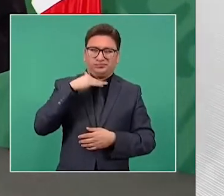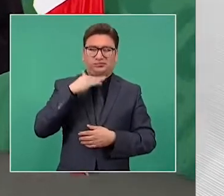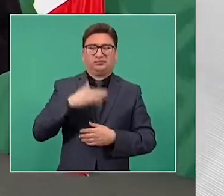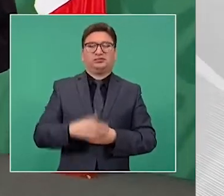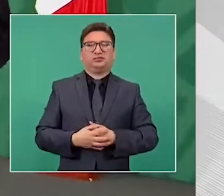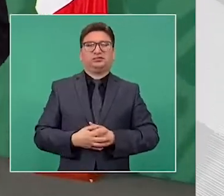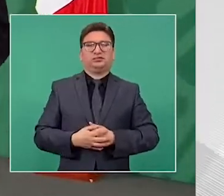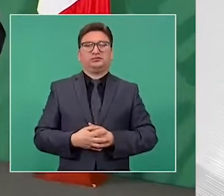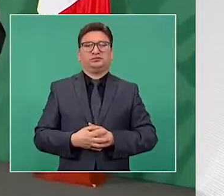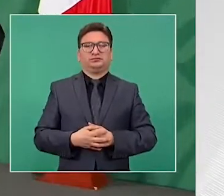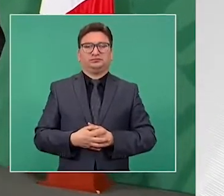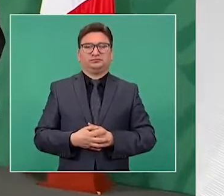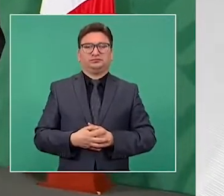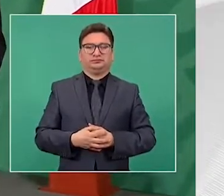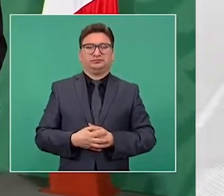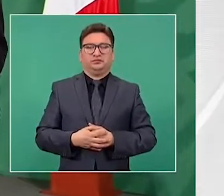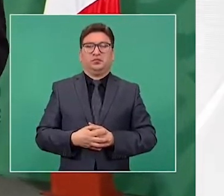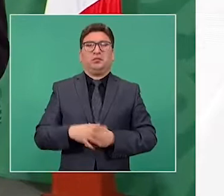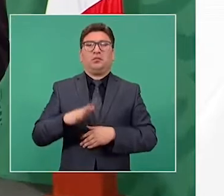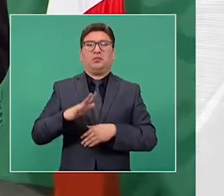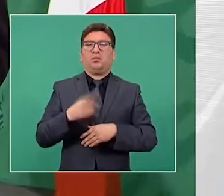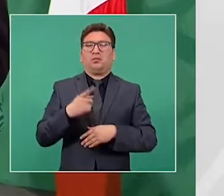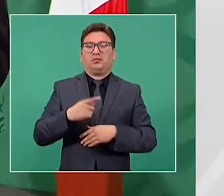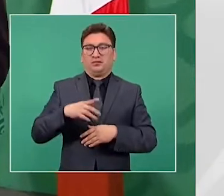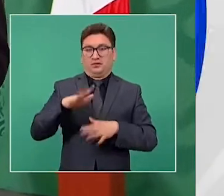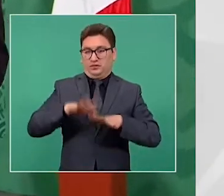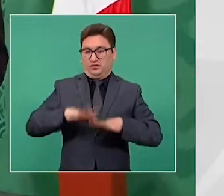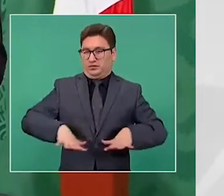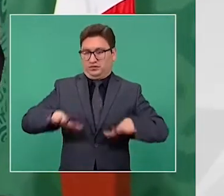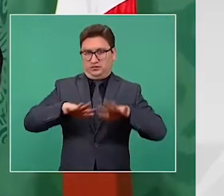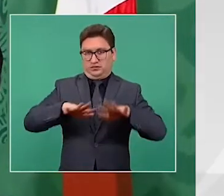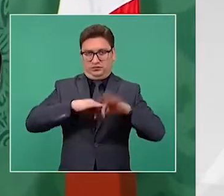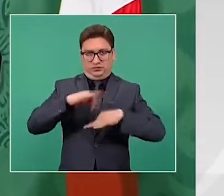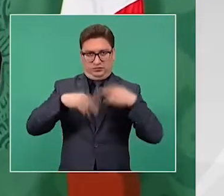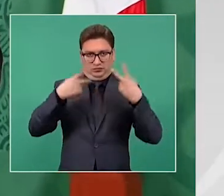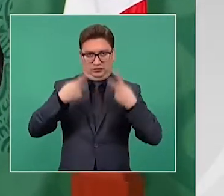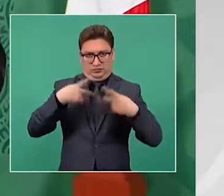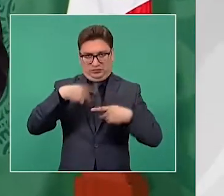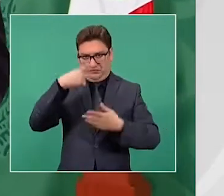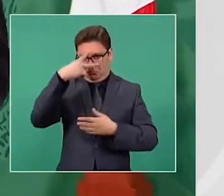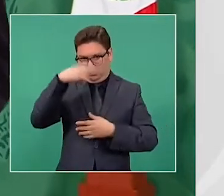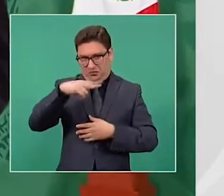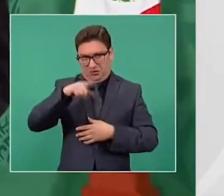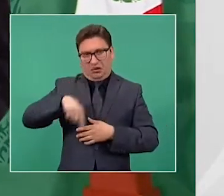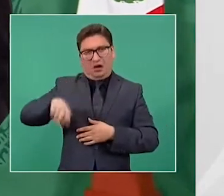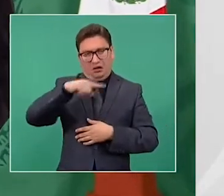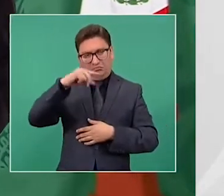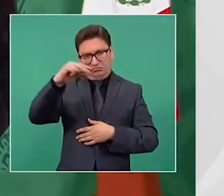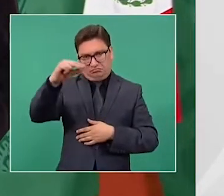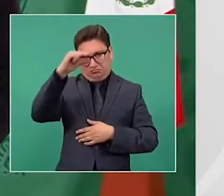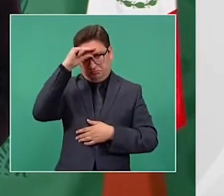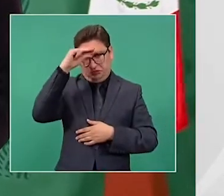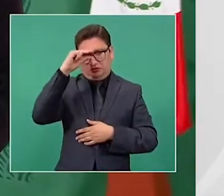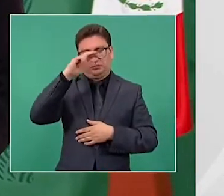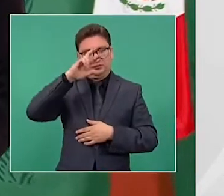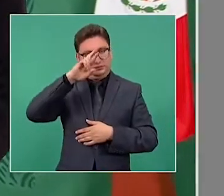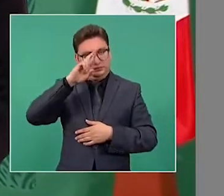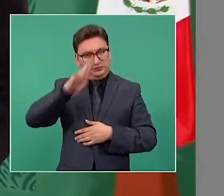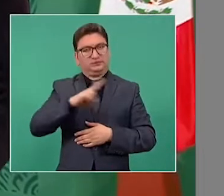de que el pueblo era sabio y que había que respetarlo?